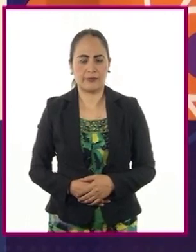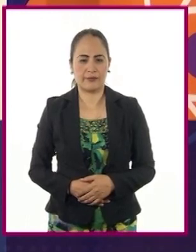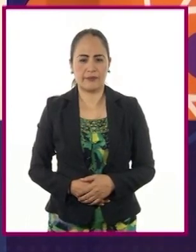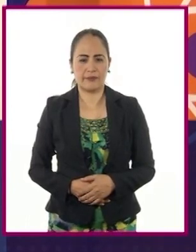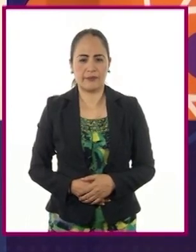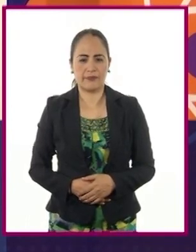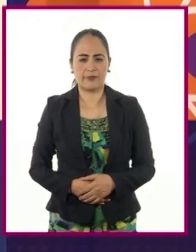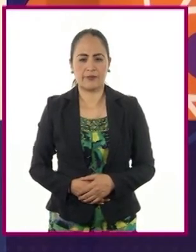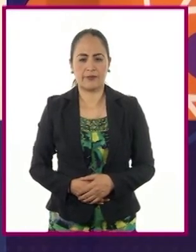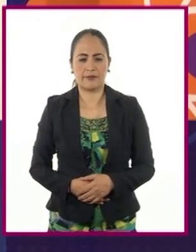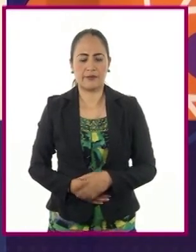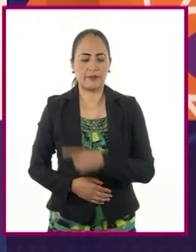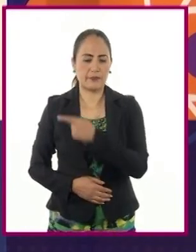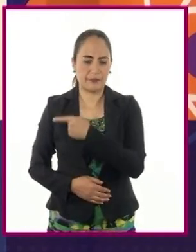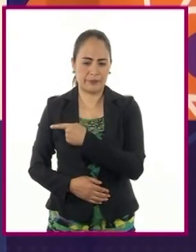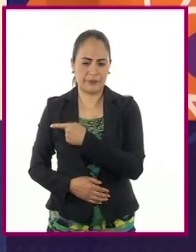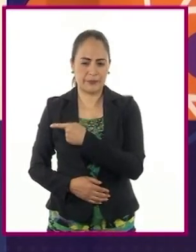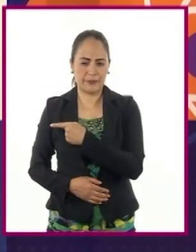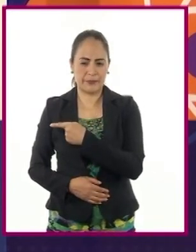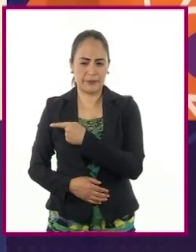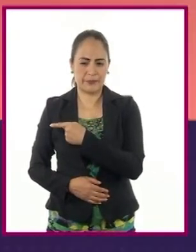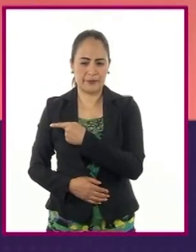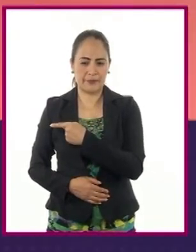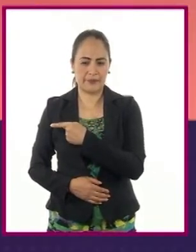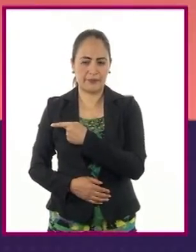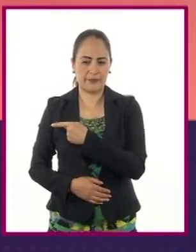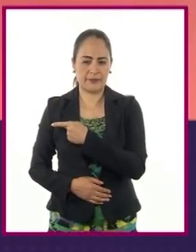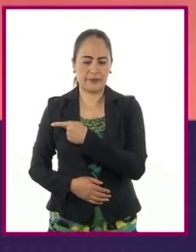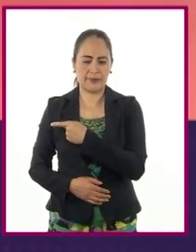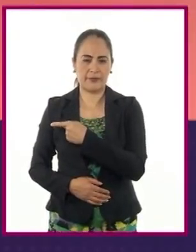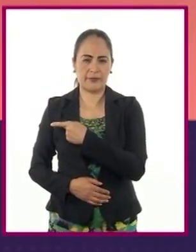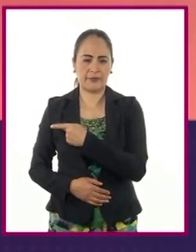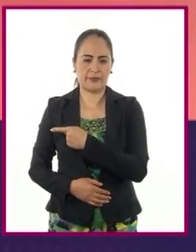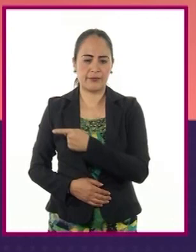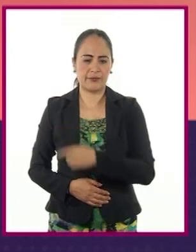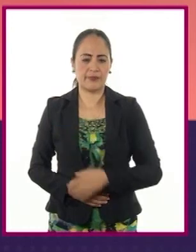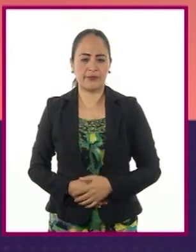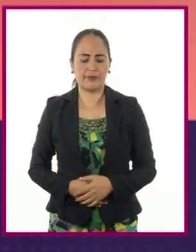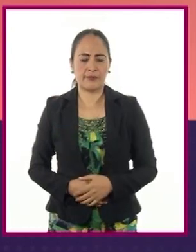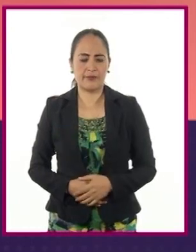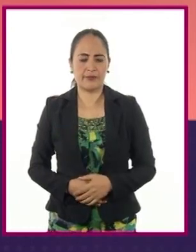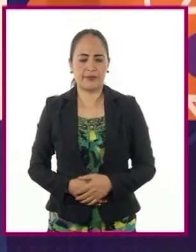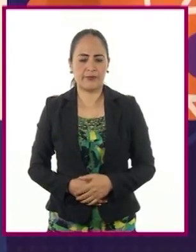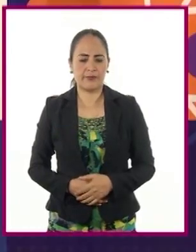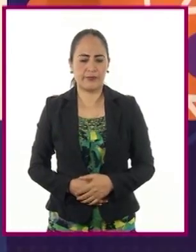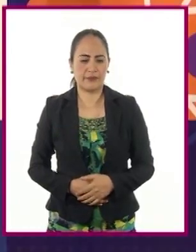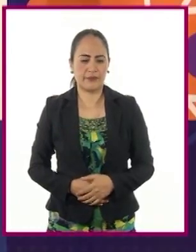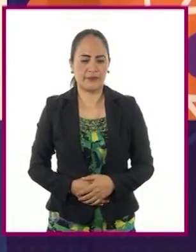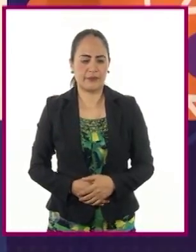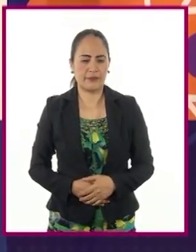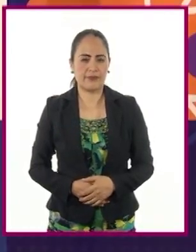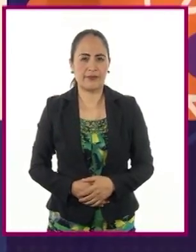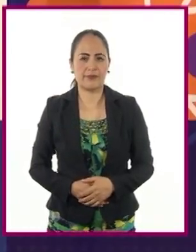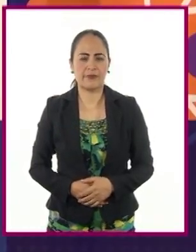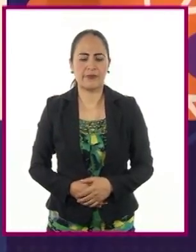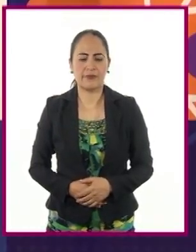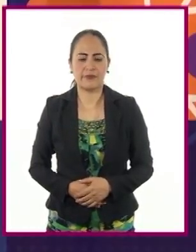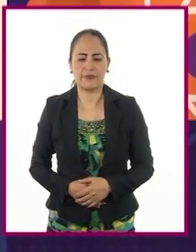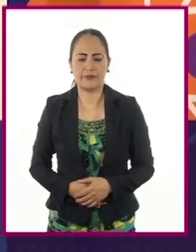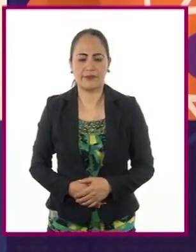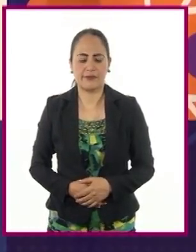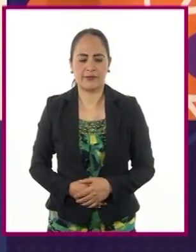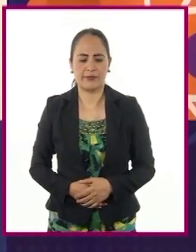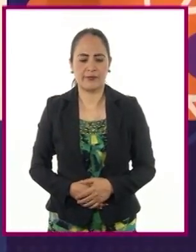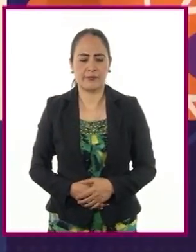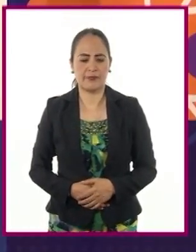químicos. Cuando los átomos de los elementos se encuentran libres o formando moléculas como el oxígeno molecular, su